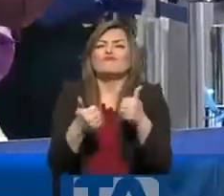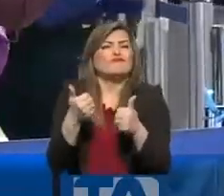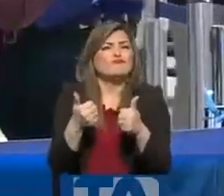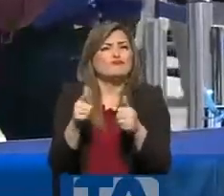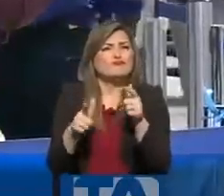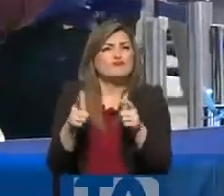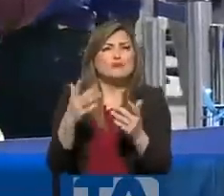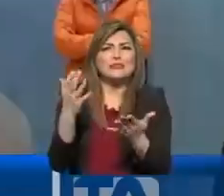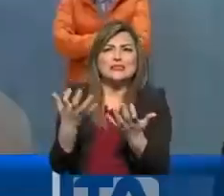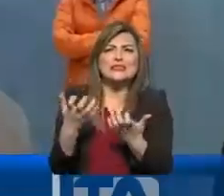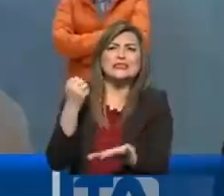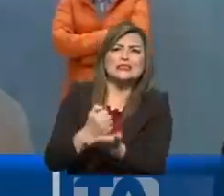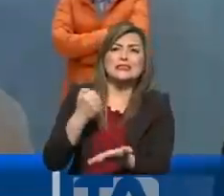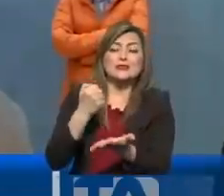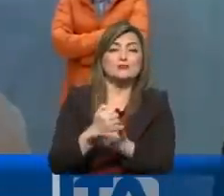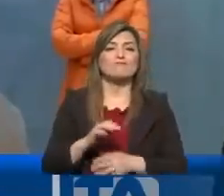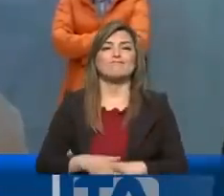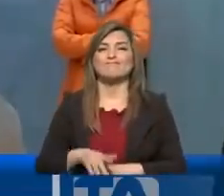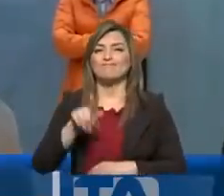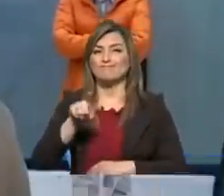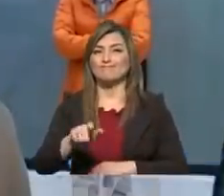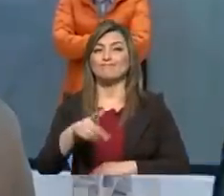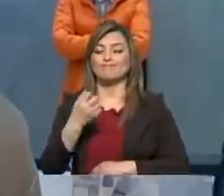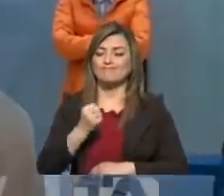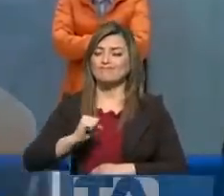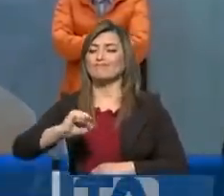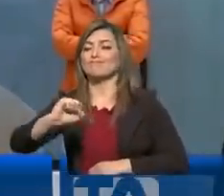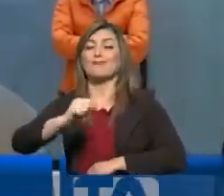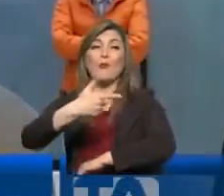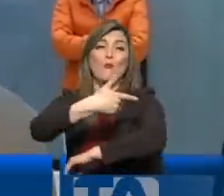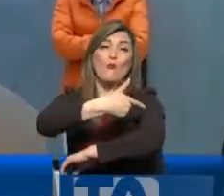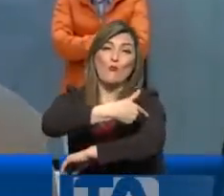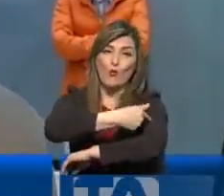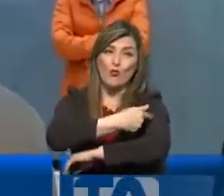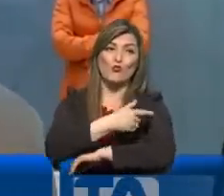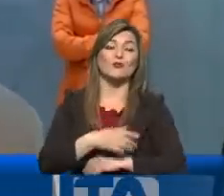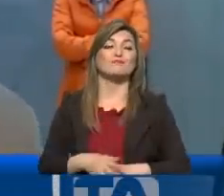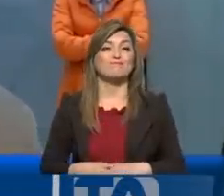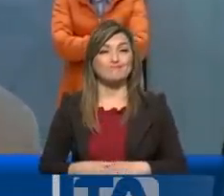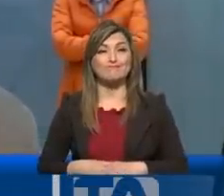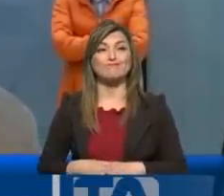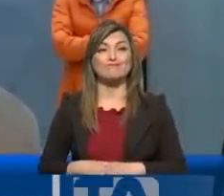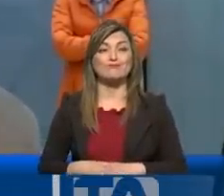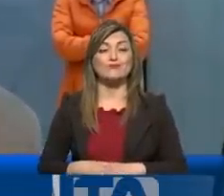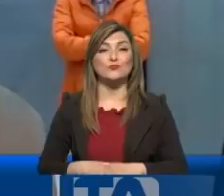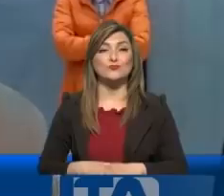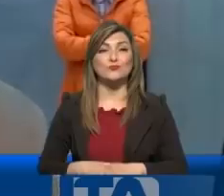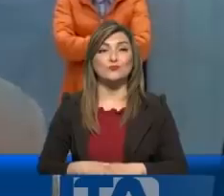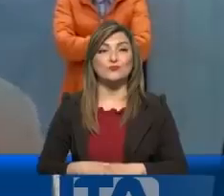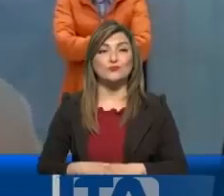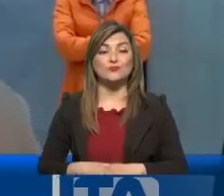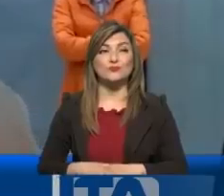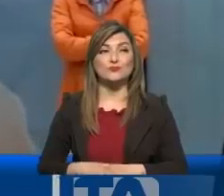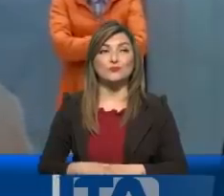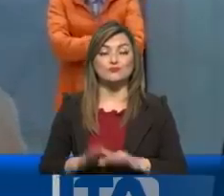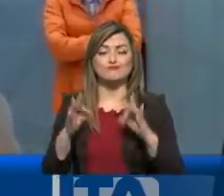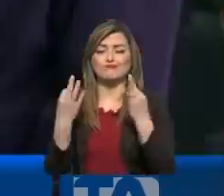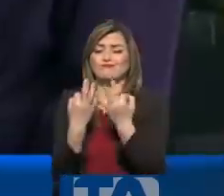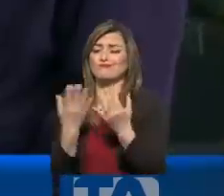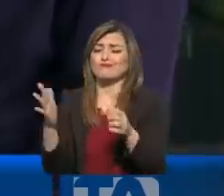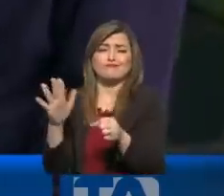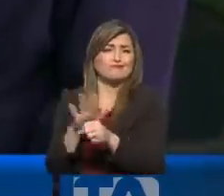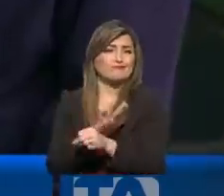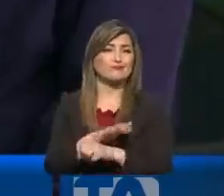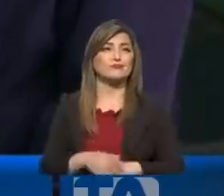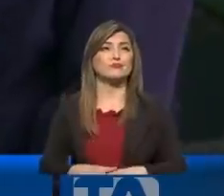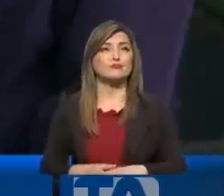exista tanta demanda. Por la necesidad de salir al exterior y poder lograr una vacuna. Vienen familias completas.